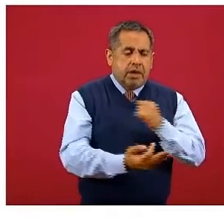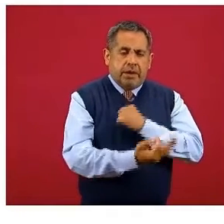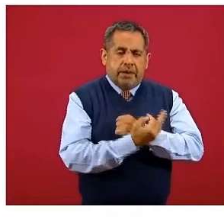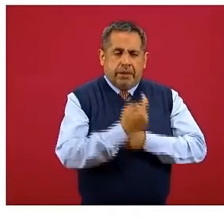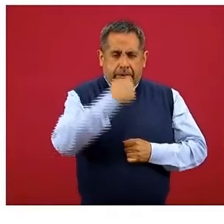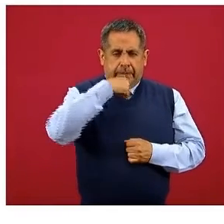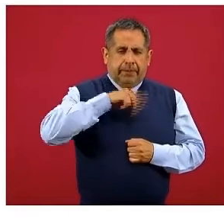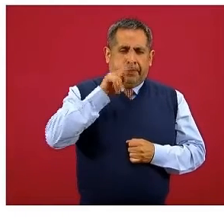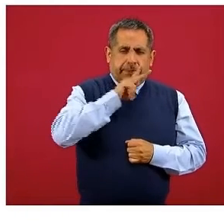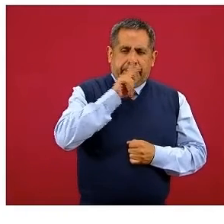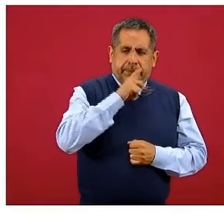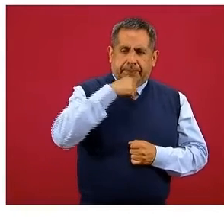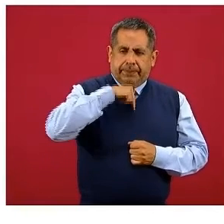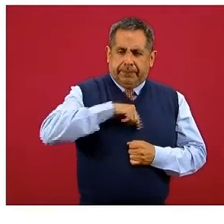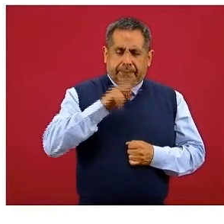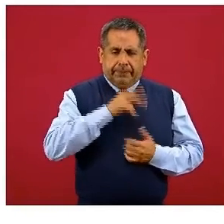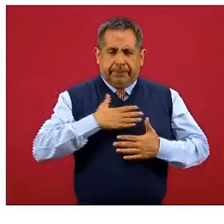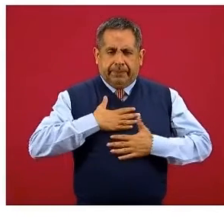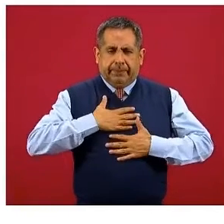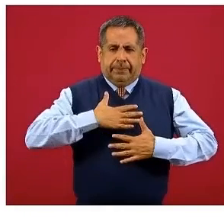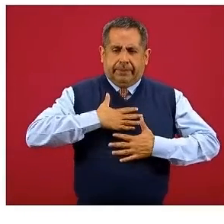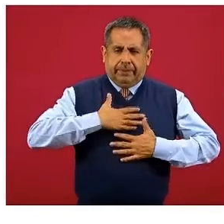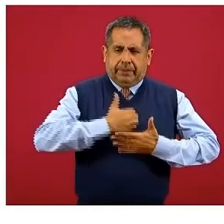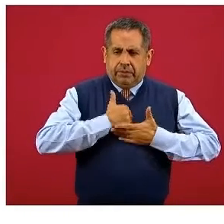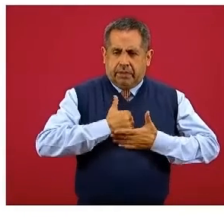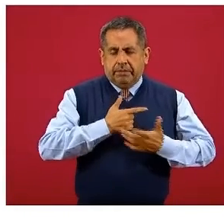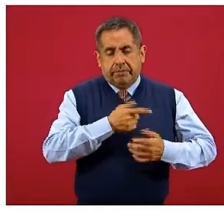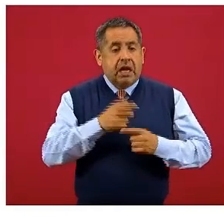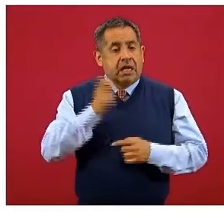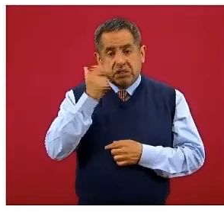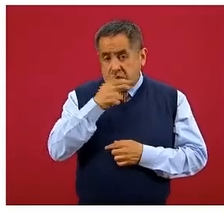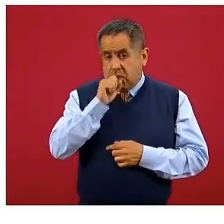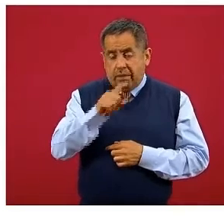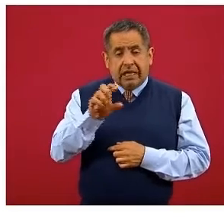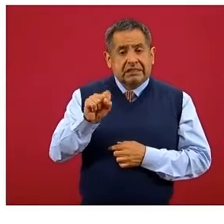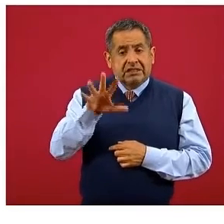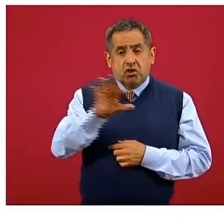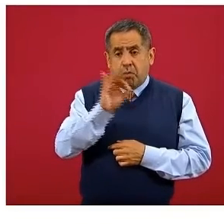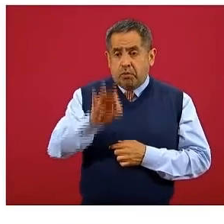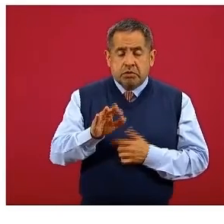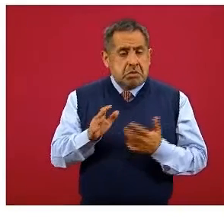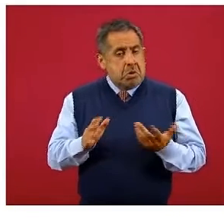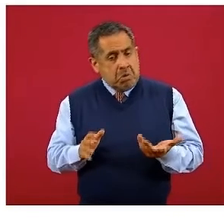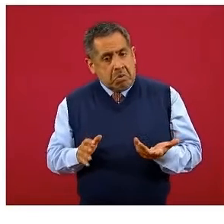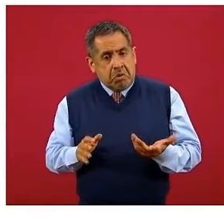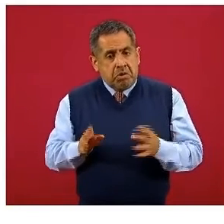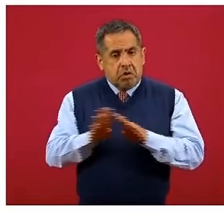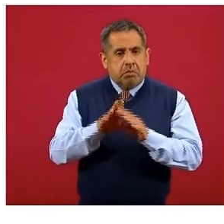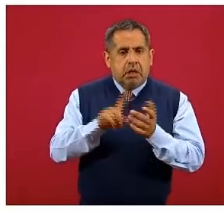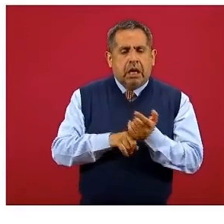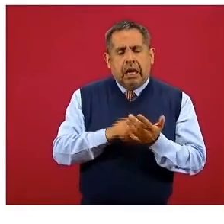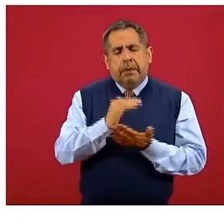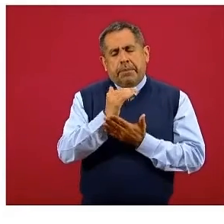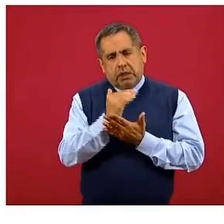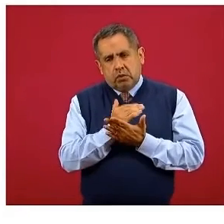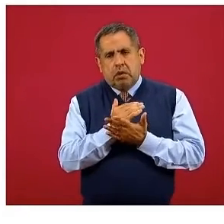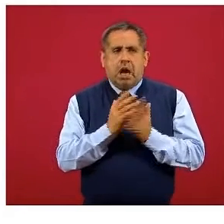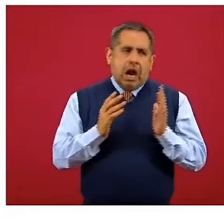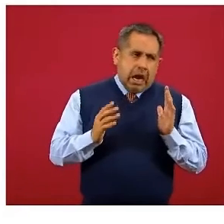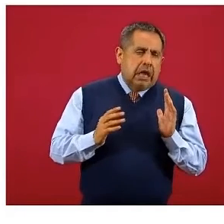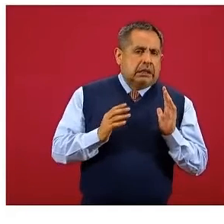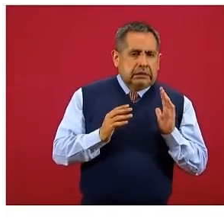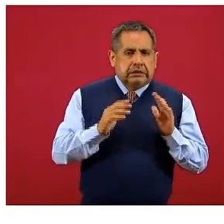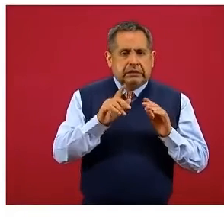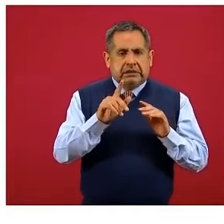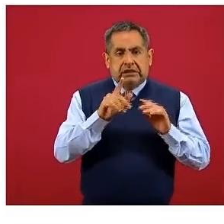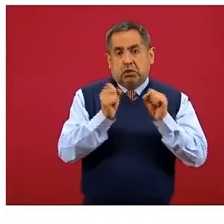pacientes críticos. Tenemos también a Chihuahua con un 65%, aunque por lo menos aquí ya está por debajo de ese nivel